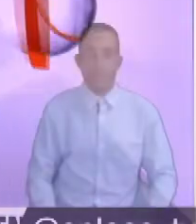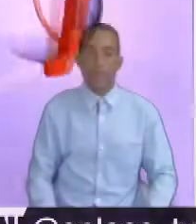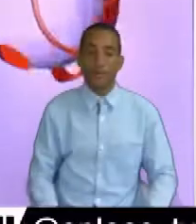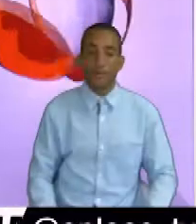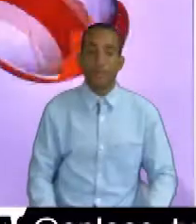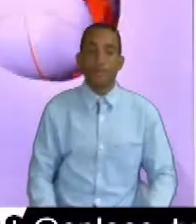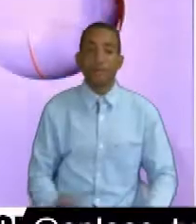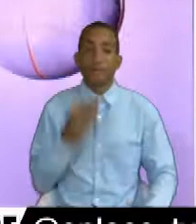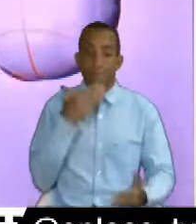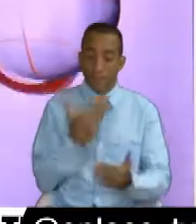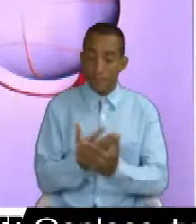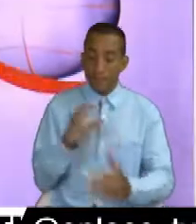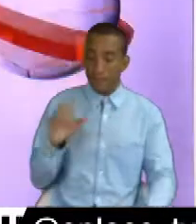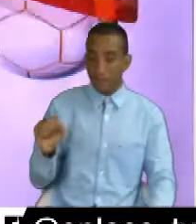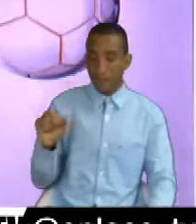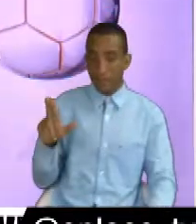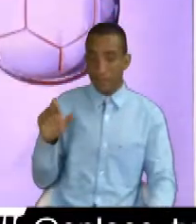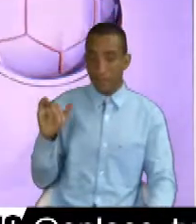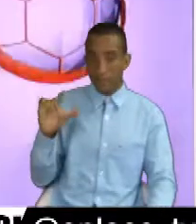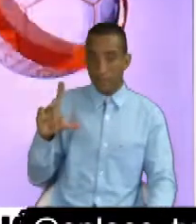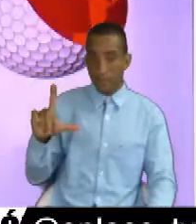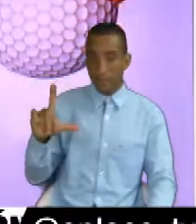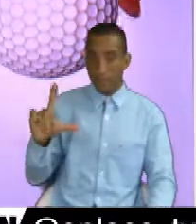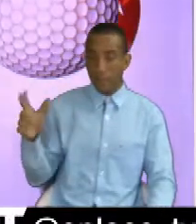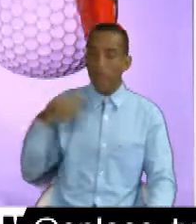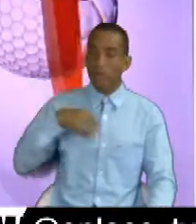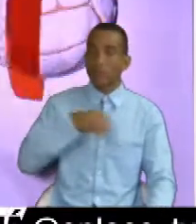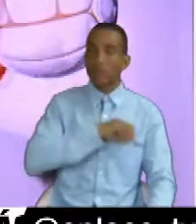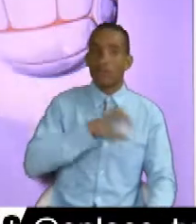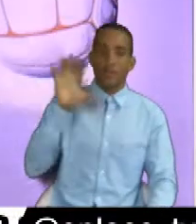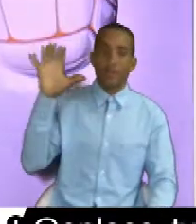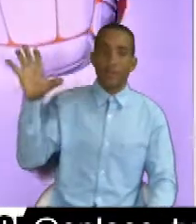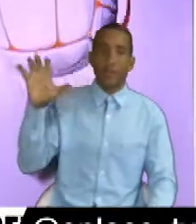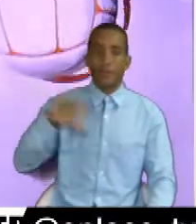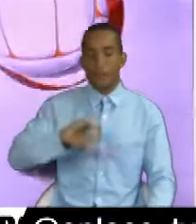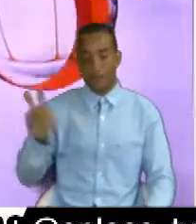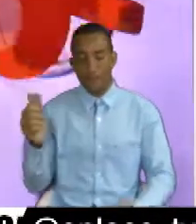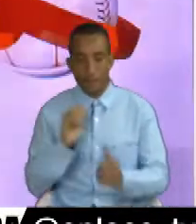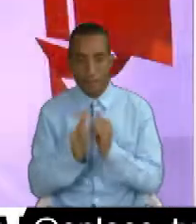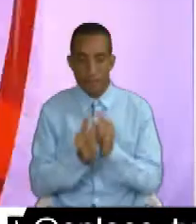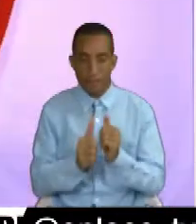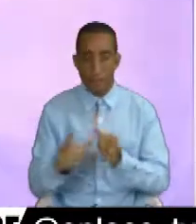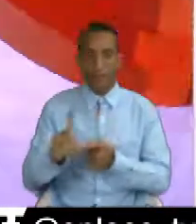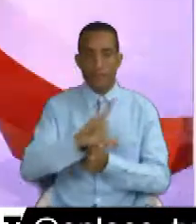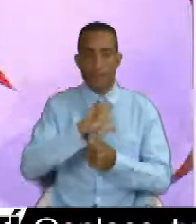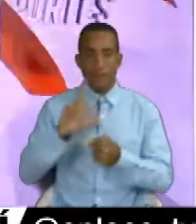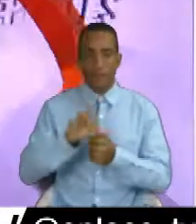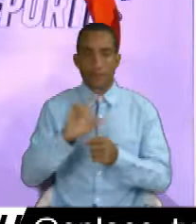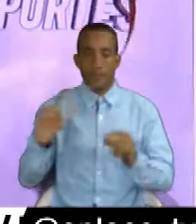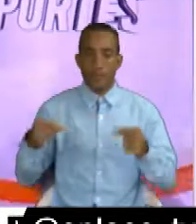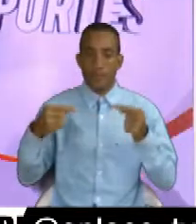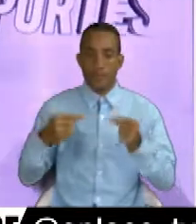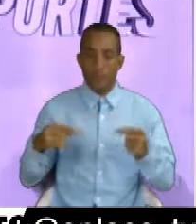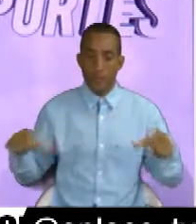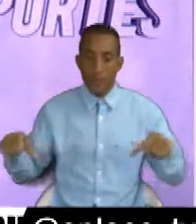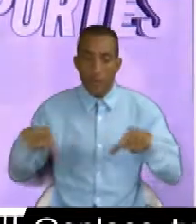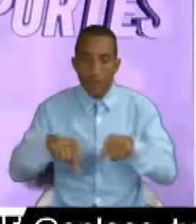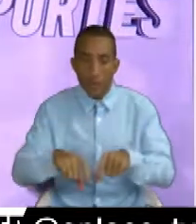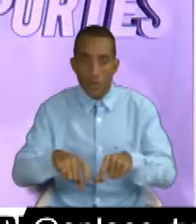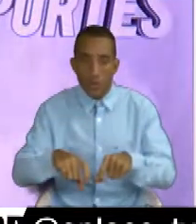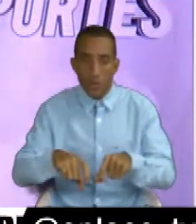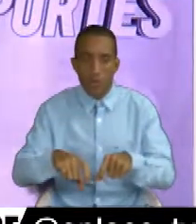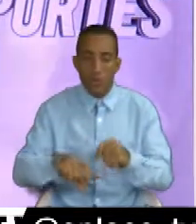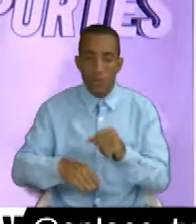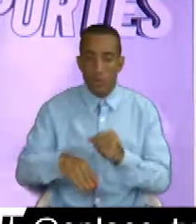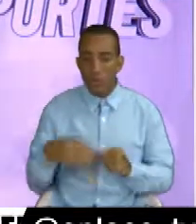Gracias a Ariel por su información desde España. Y en noticias deportivas locales, los partidos de minifútbol de